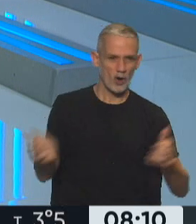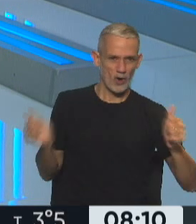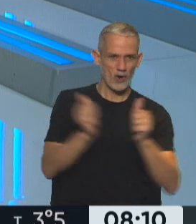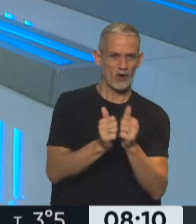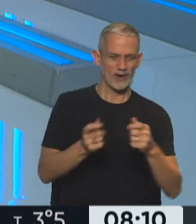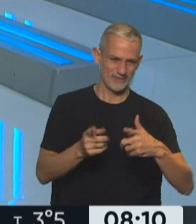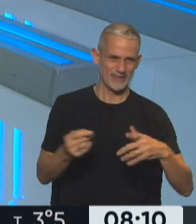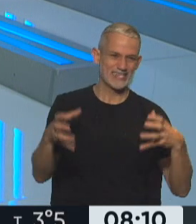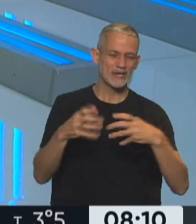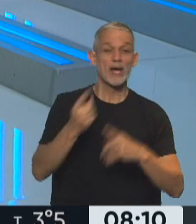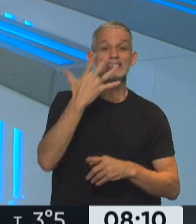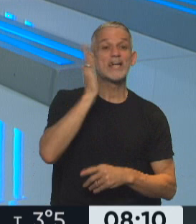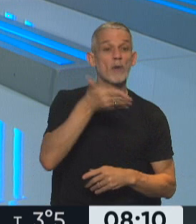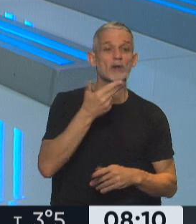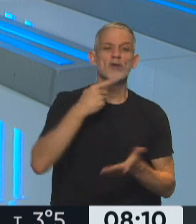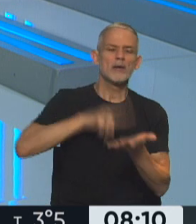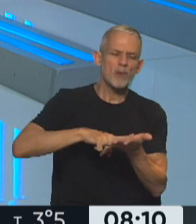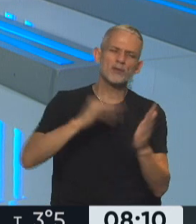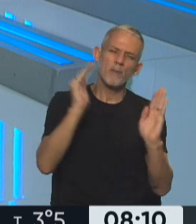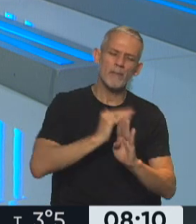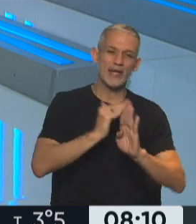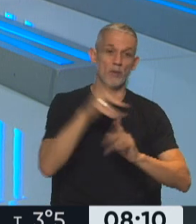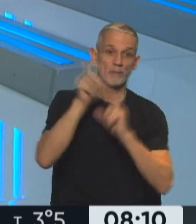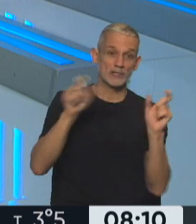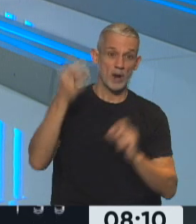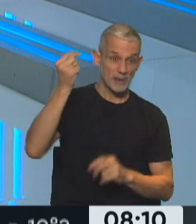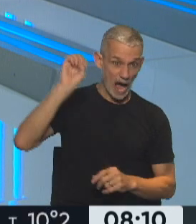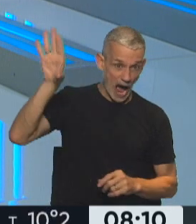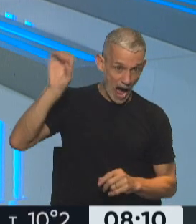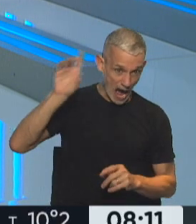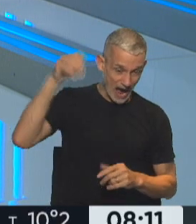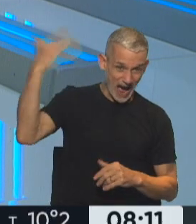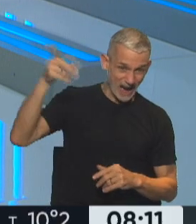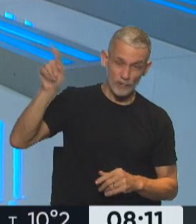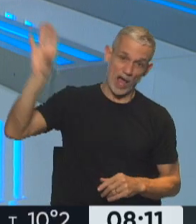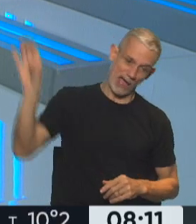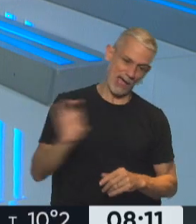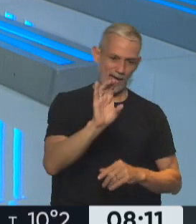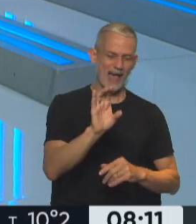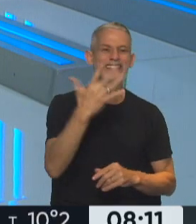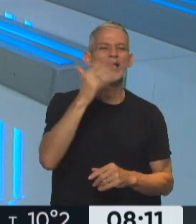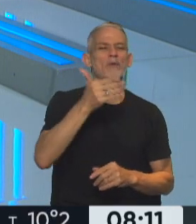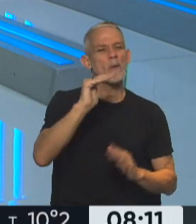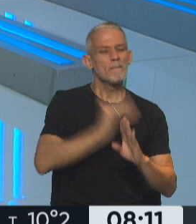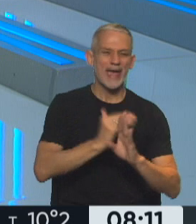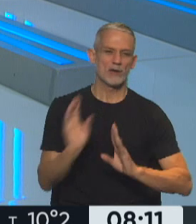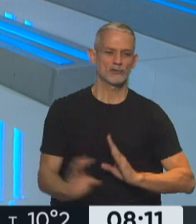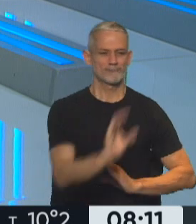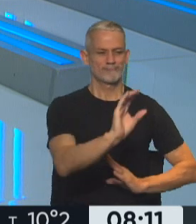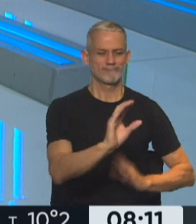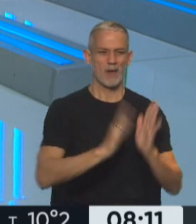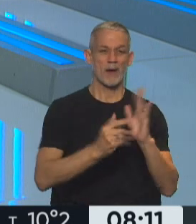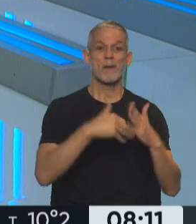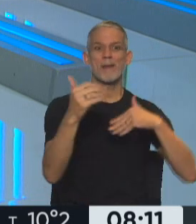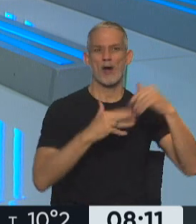un 5% el impuesto justamente para todos aquellos que declaren su dinero vinculado con el tema de la